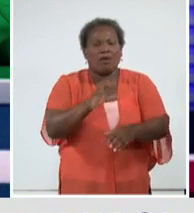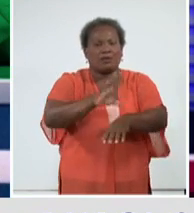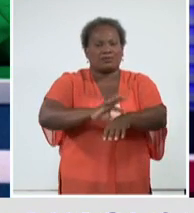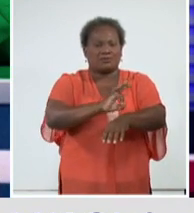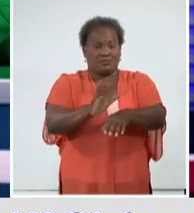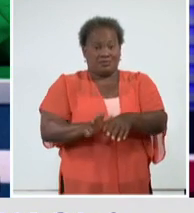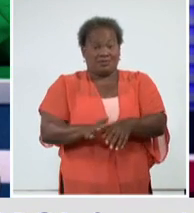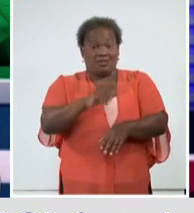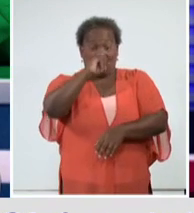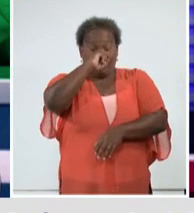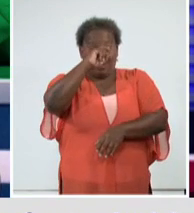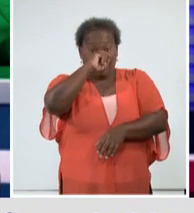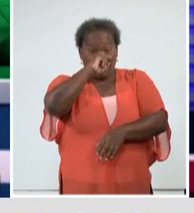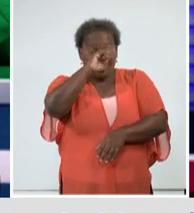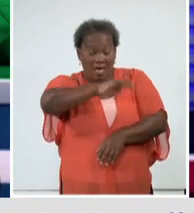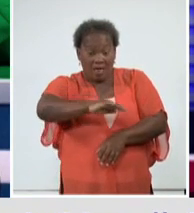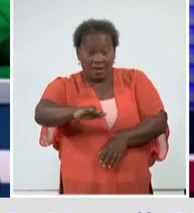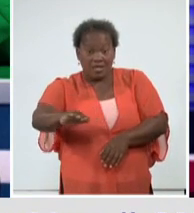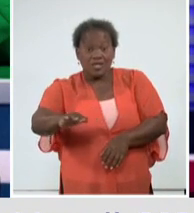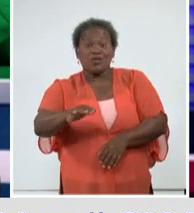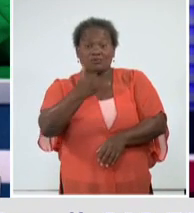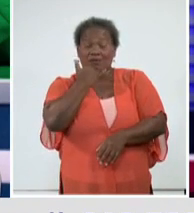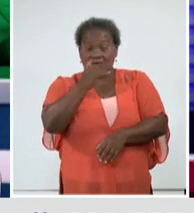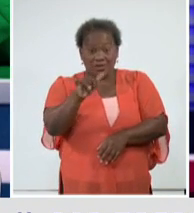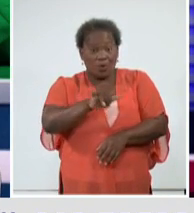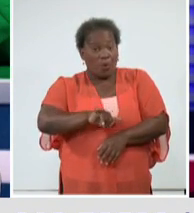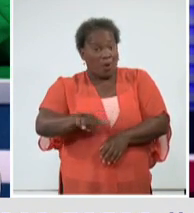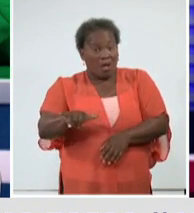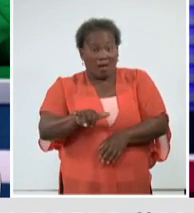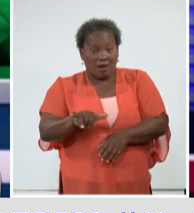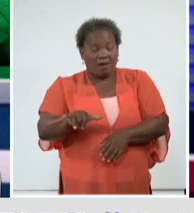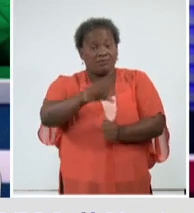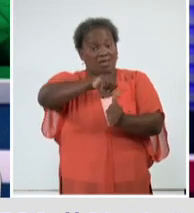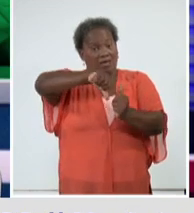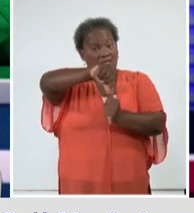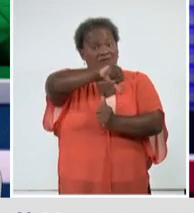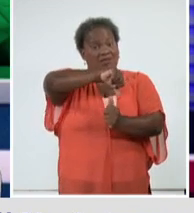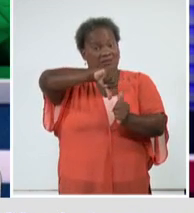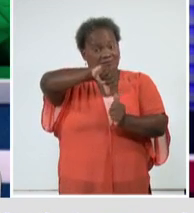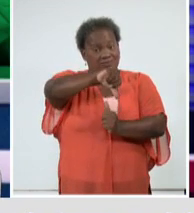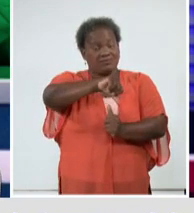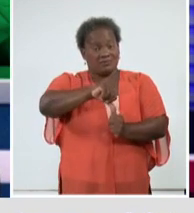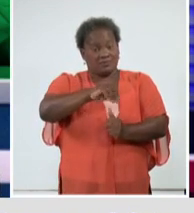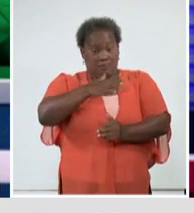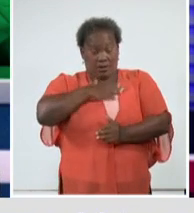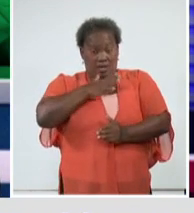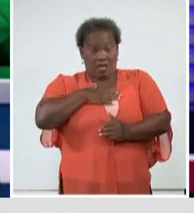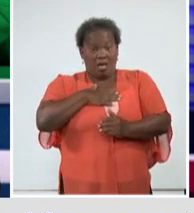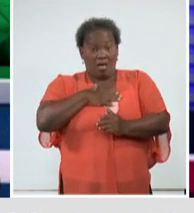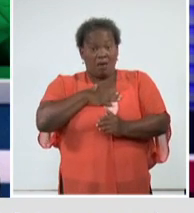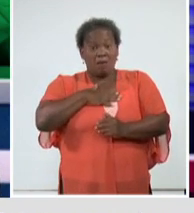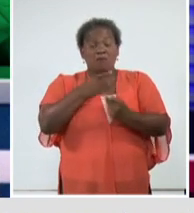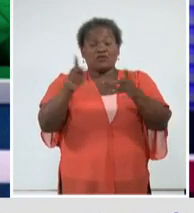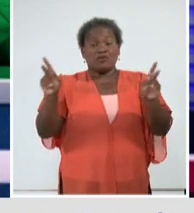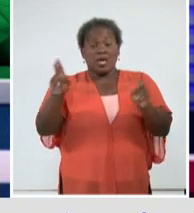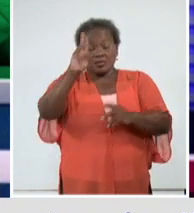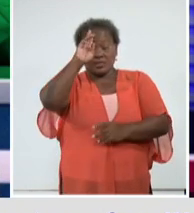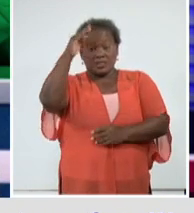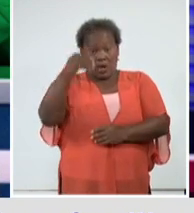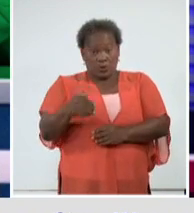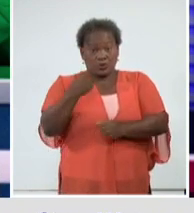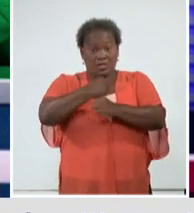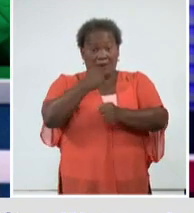obviamente también tienen una incidencia incrementada, pero nuestros profesionales, los dedicados a la atención en sentido